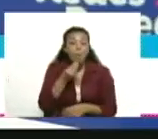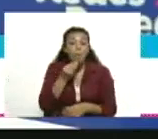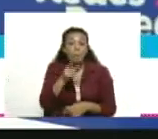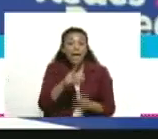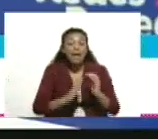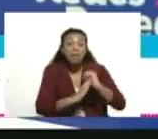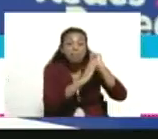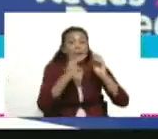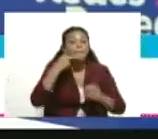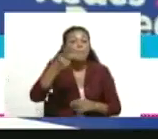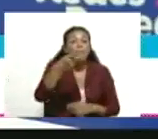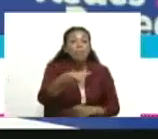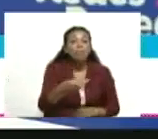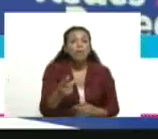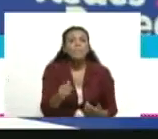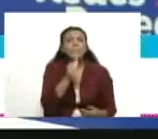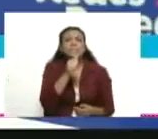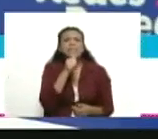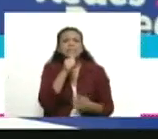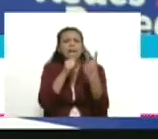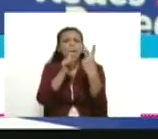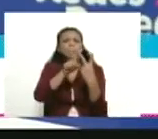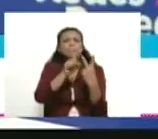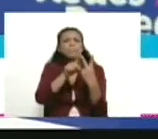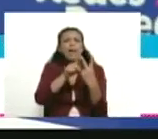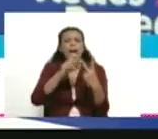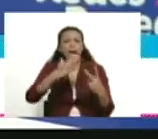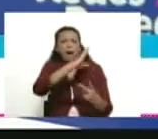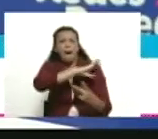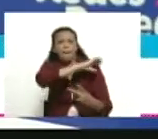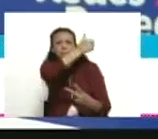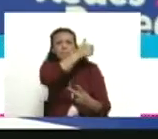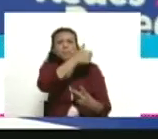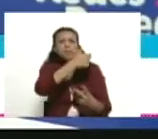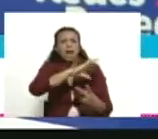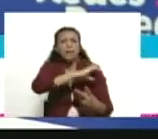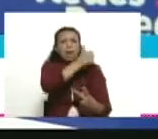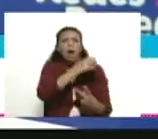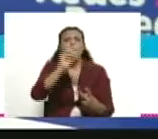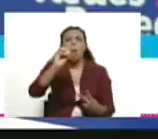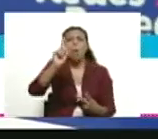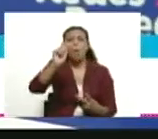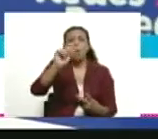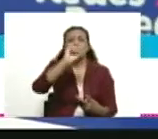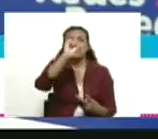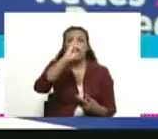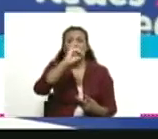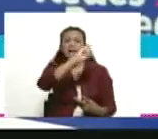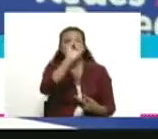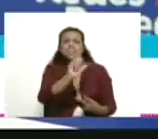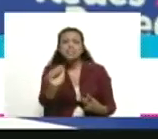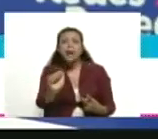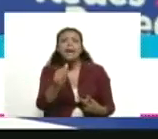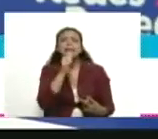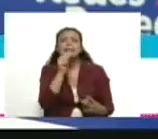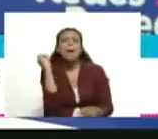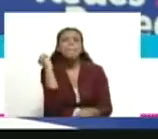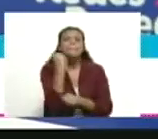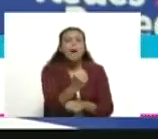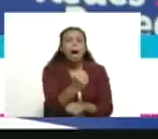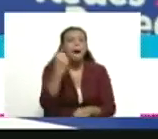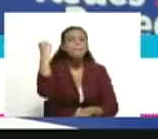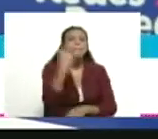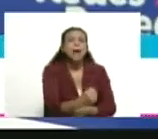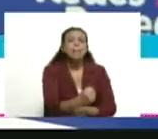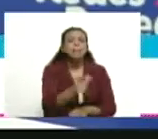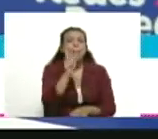muchacho. ¿Quién mató al capitán, al comandante Otaiza? ¿Ah? ¿Quién